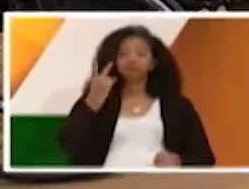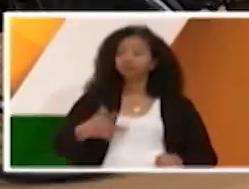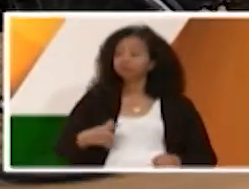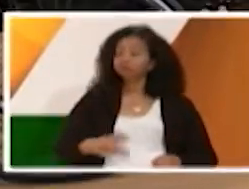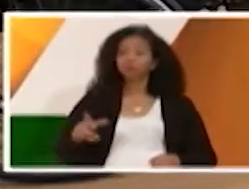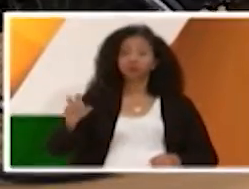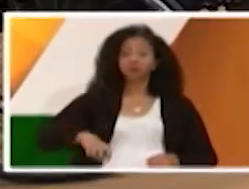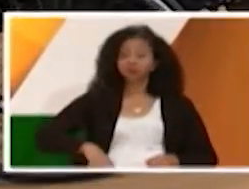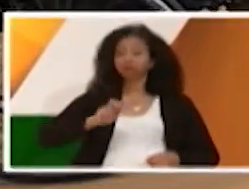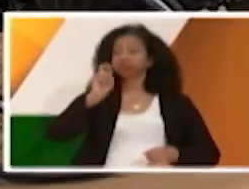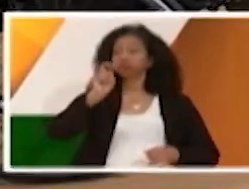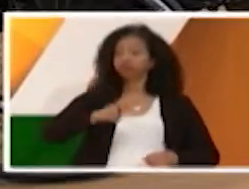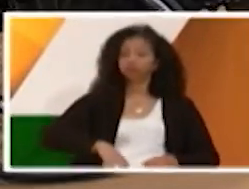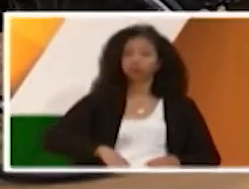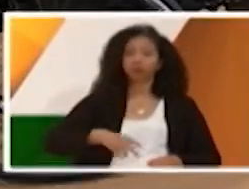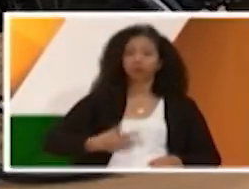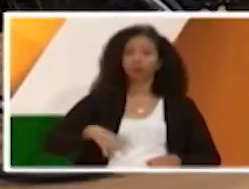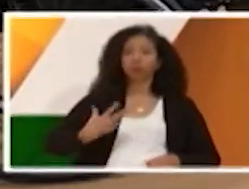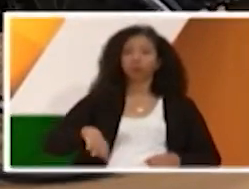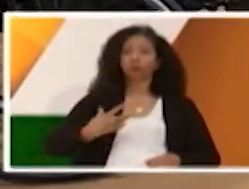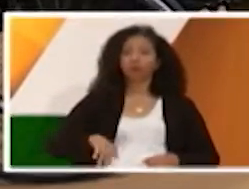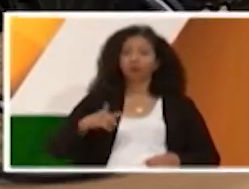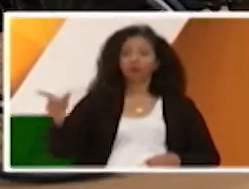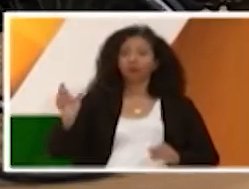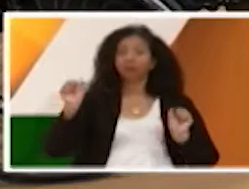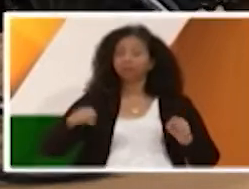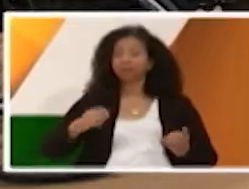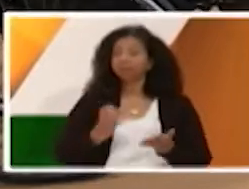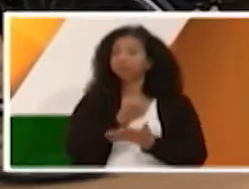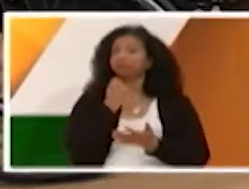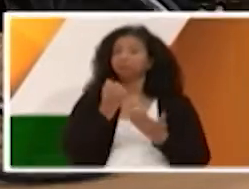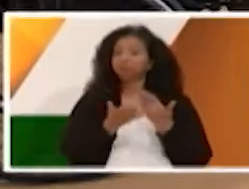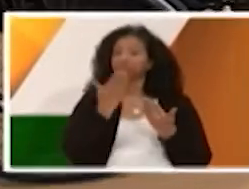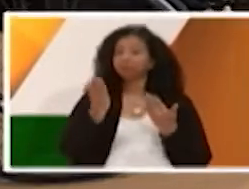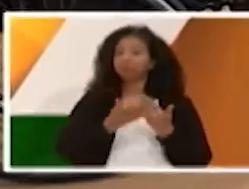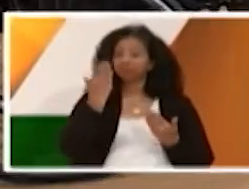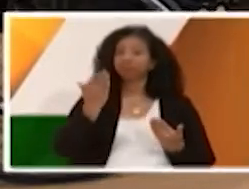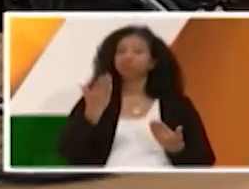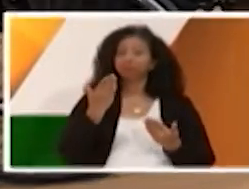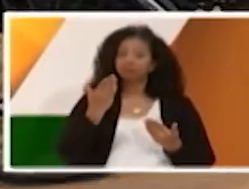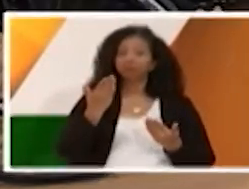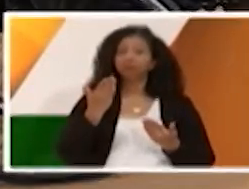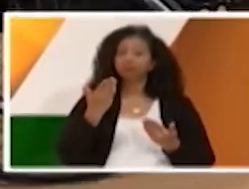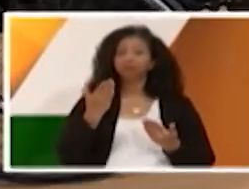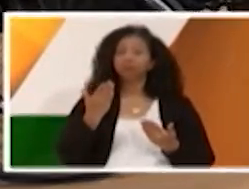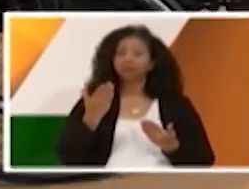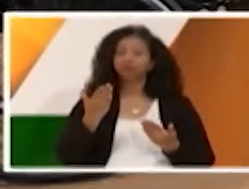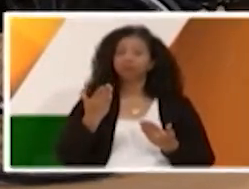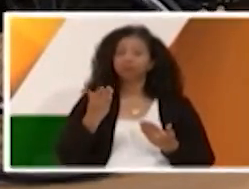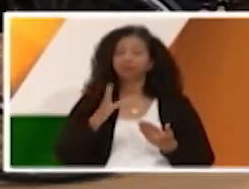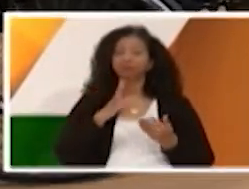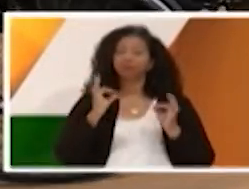esa cosa y digo, pues este hombre se come una caja de jabón. Usted lo ve sentado ahí, pero se come una caja de jabón y no bebe